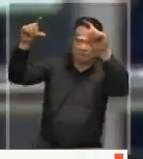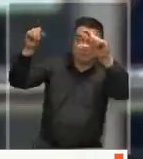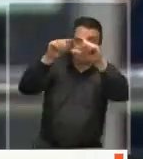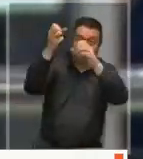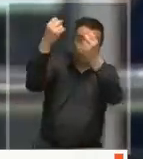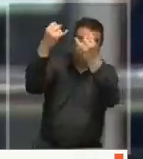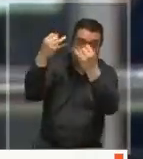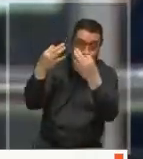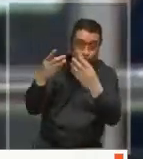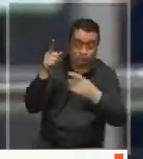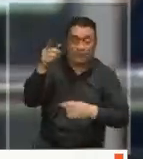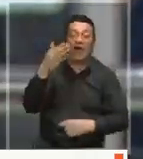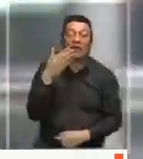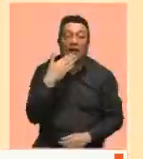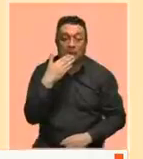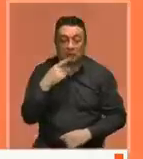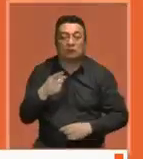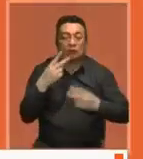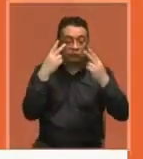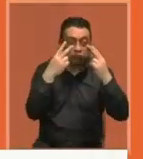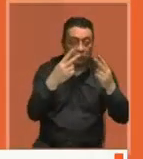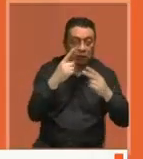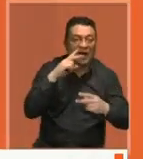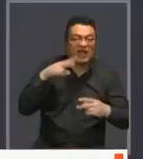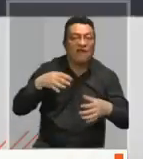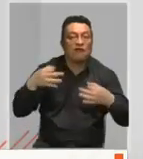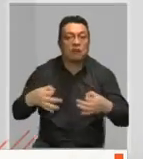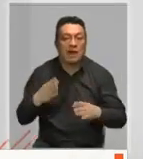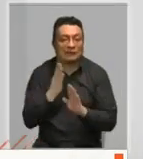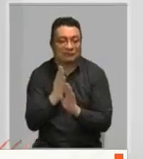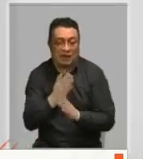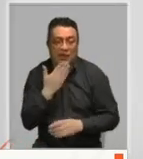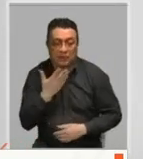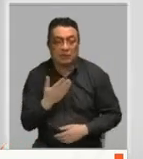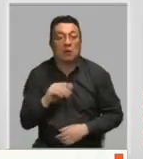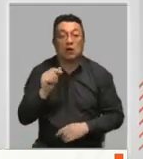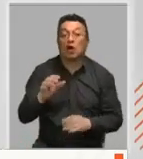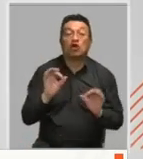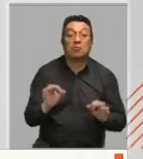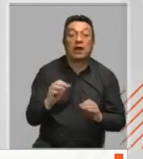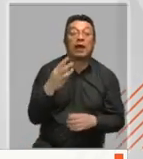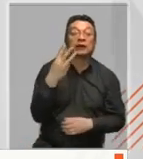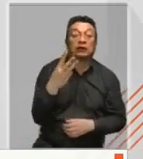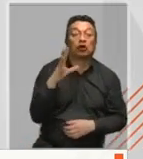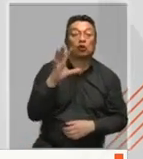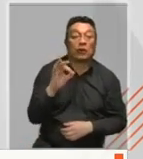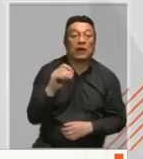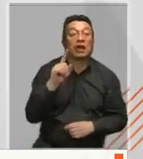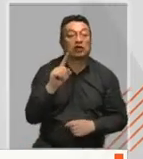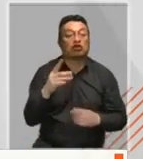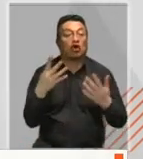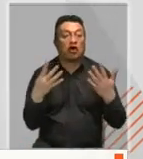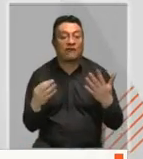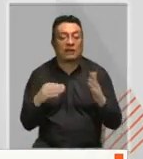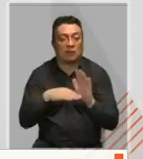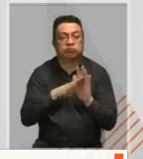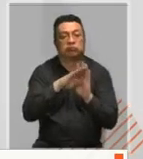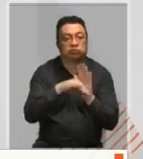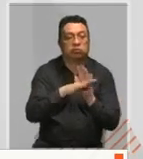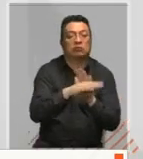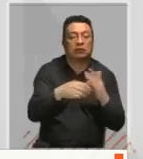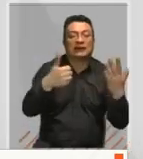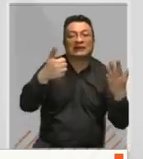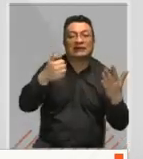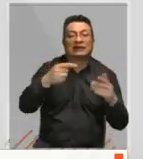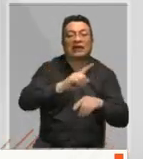también fiscalizamos el transporte informal. El cobro variable se mantiene entre 150 y 190 pesos cada 60 segundos